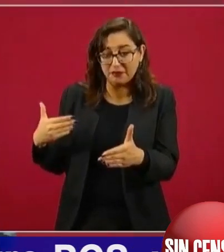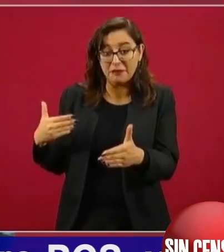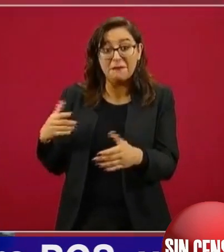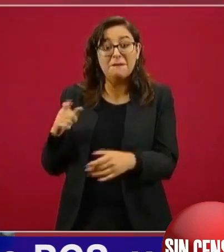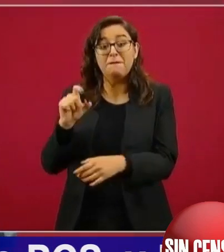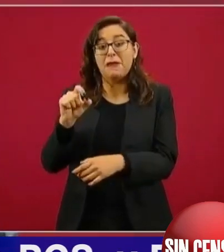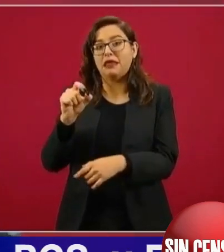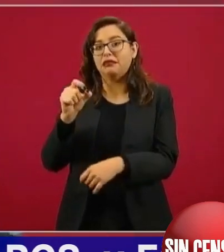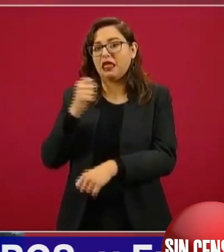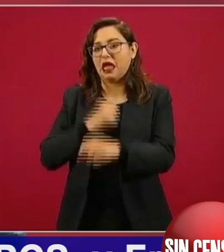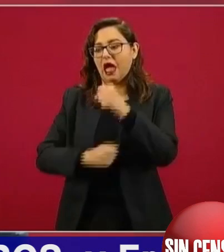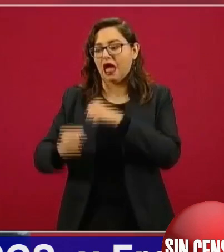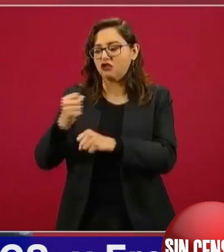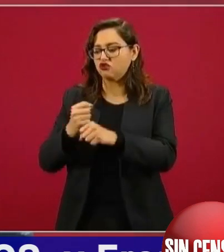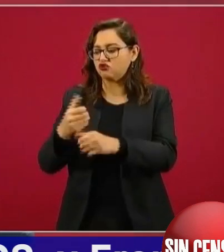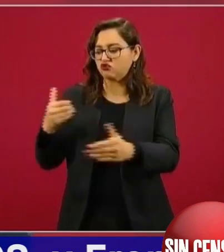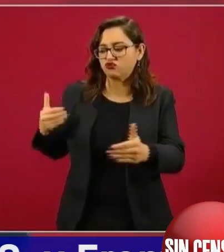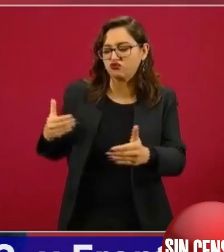desde